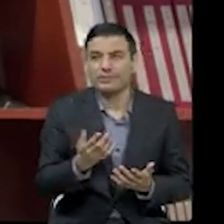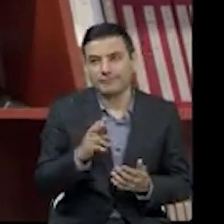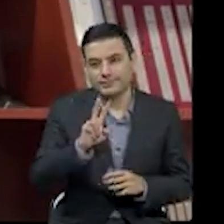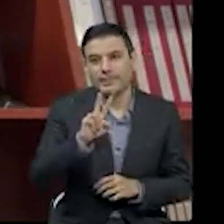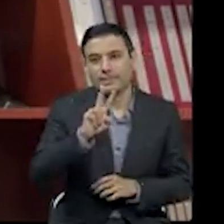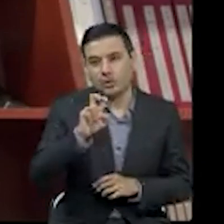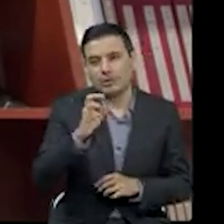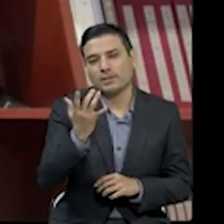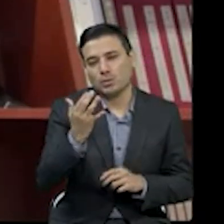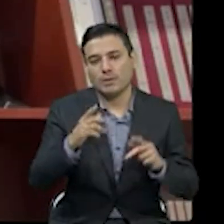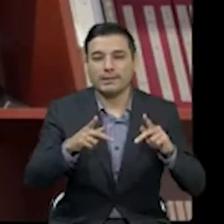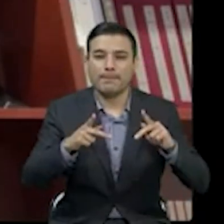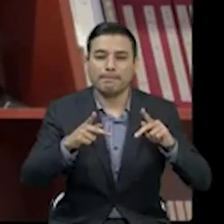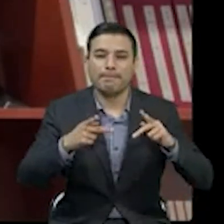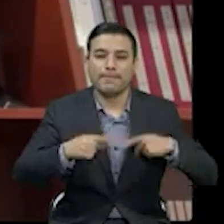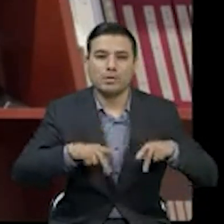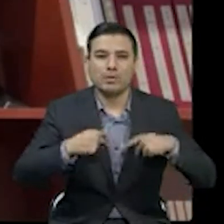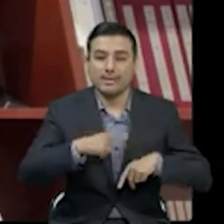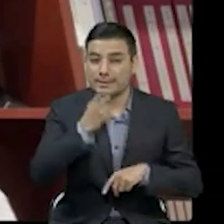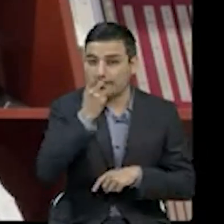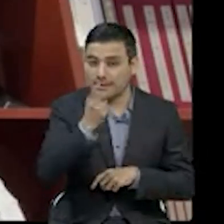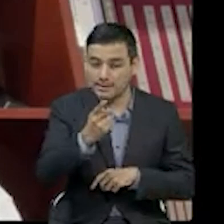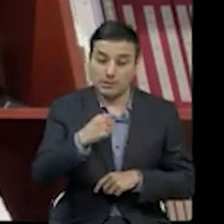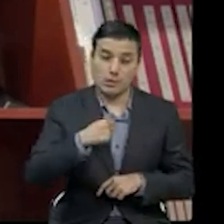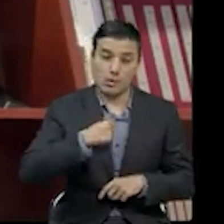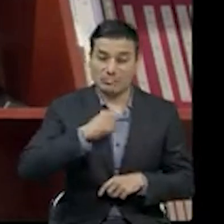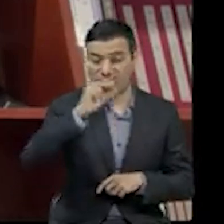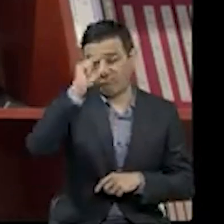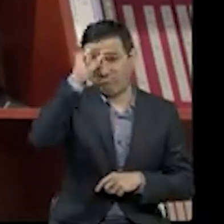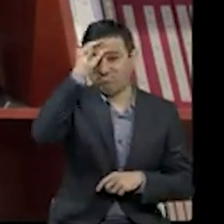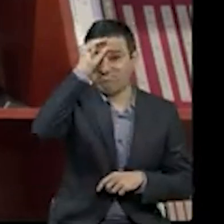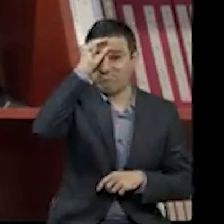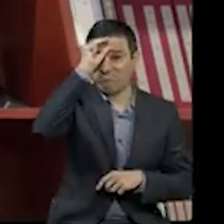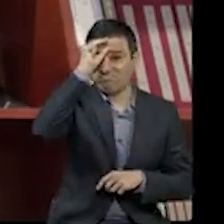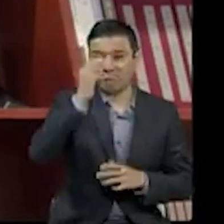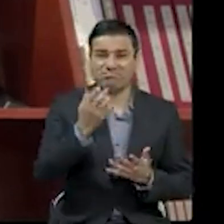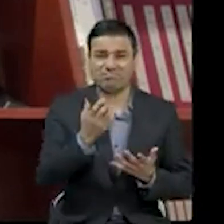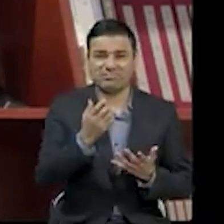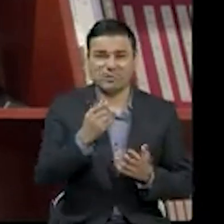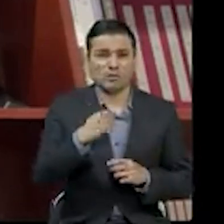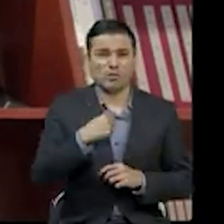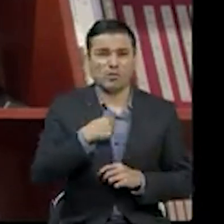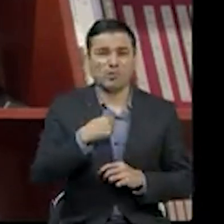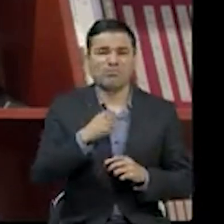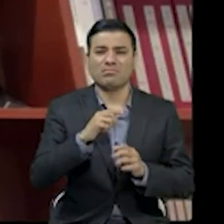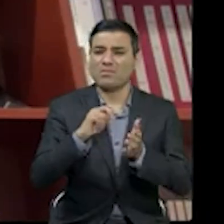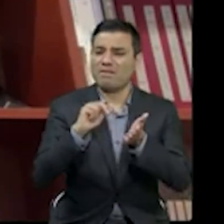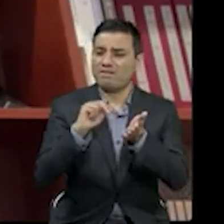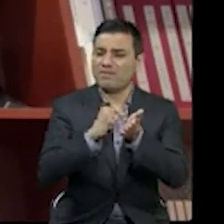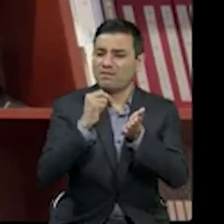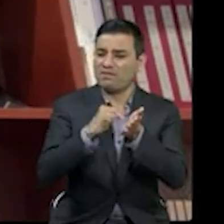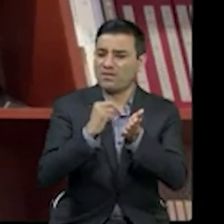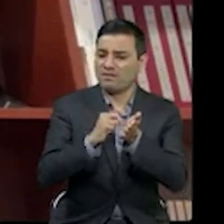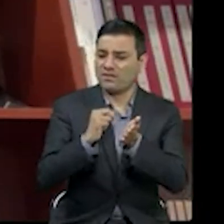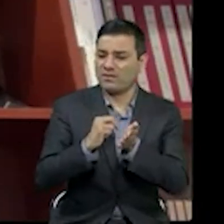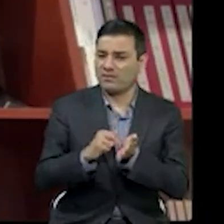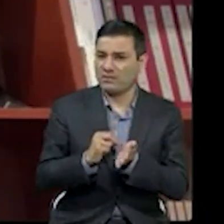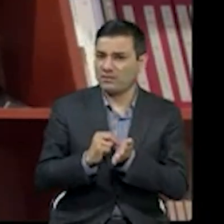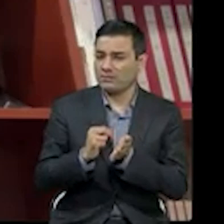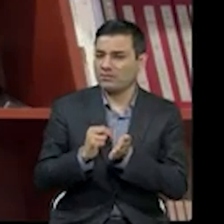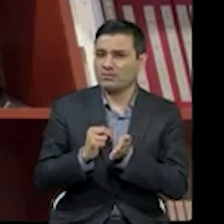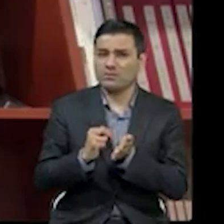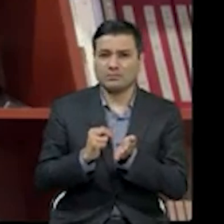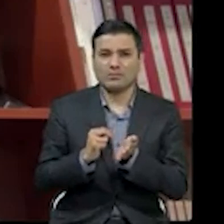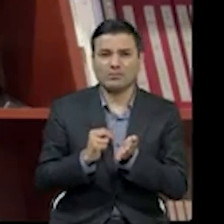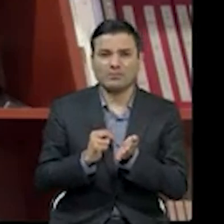250 pretenciosos se autodenominan intelectuales y creen que firmando un desplegado a favor de una